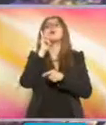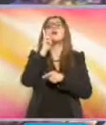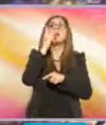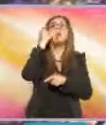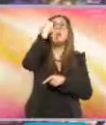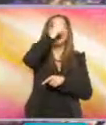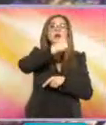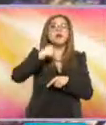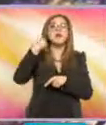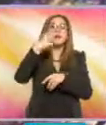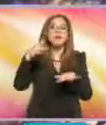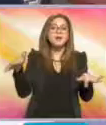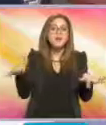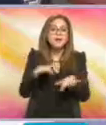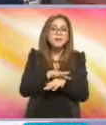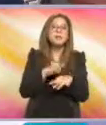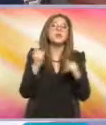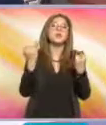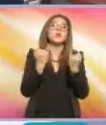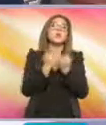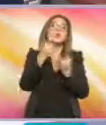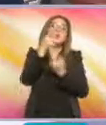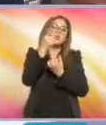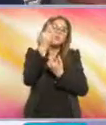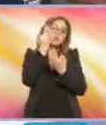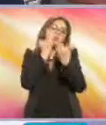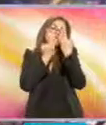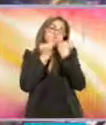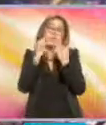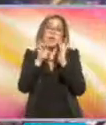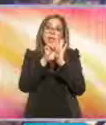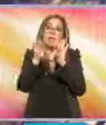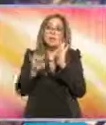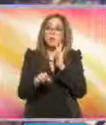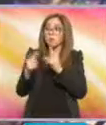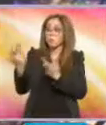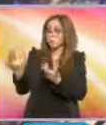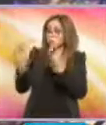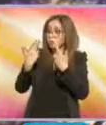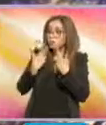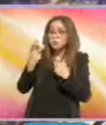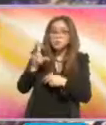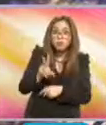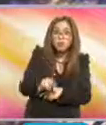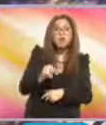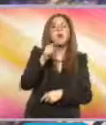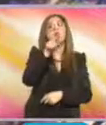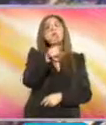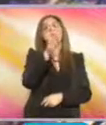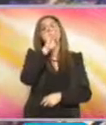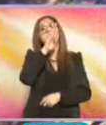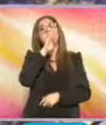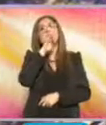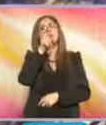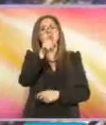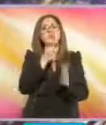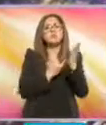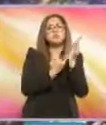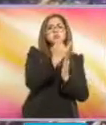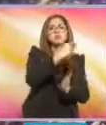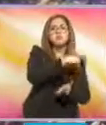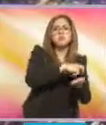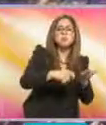en tu rostro, y además también es una forma de consentir, o sea, si no se los regalan mamás, ustedes cómprenlo o consiéntanse y dedíquense